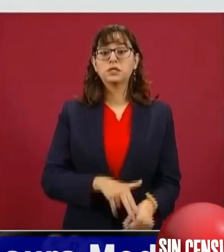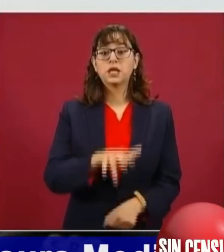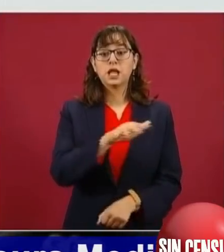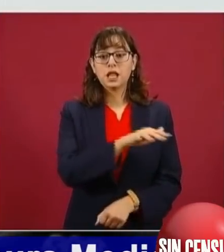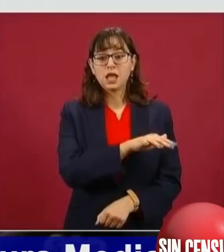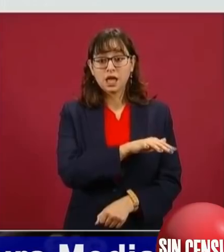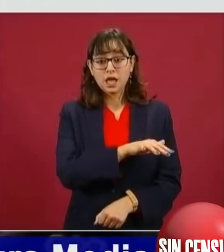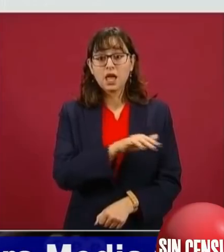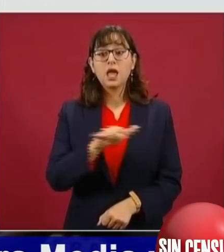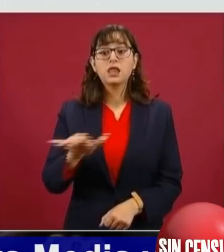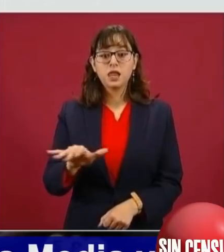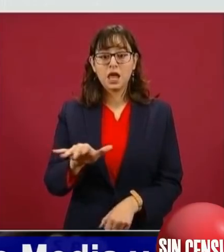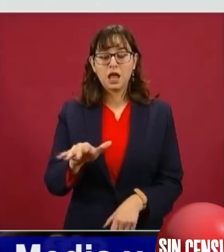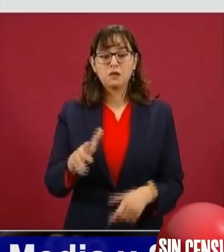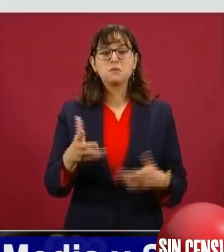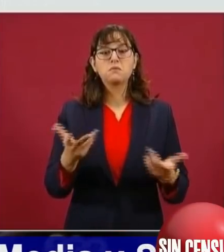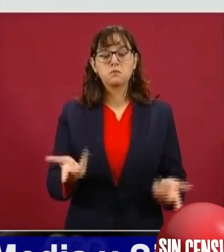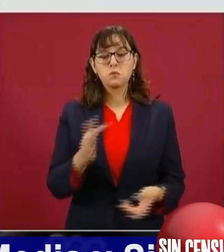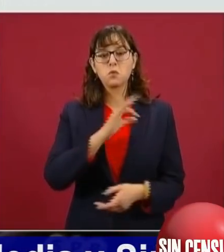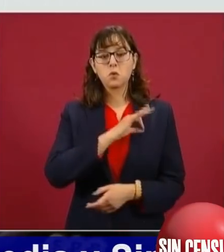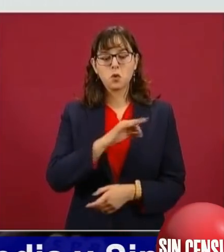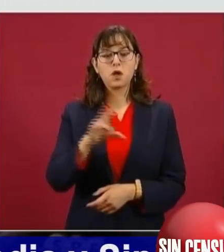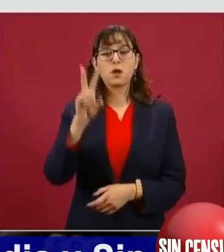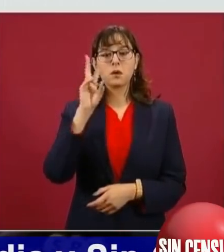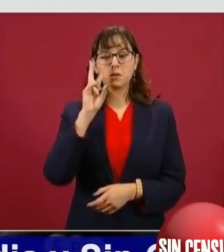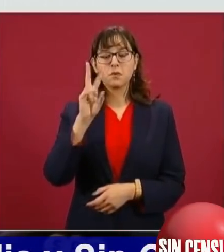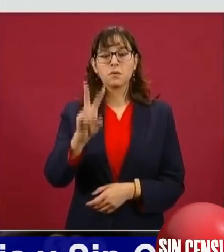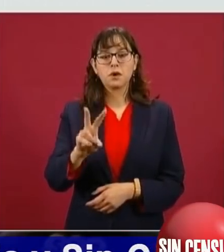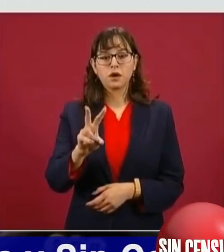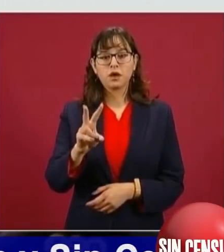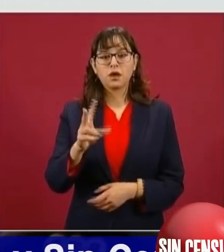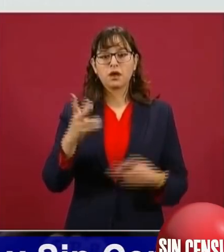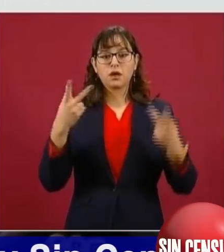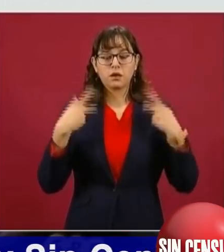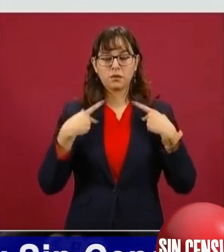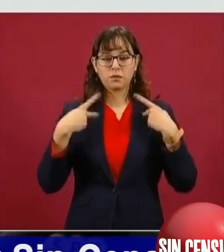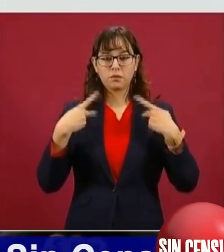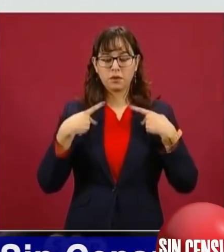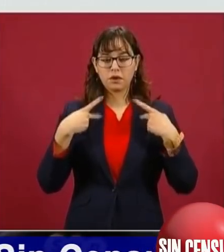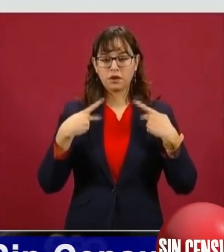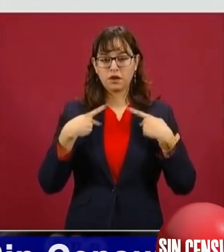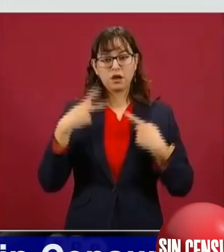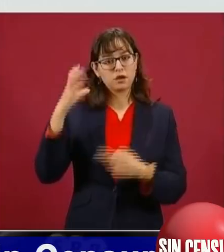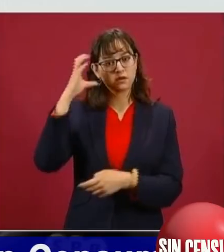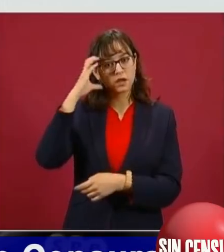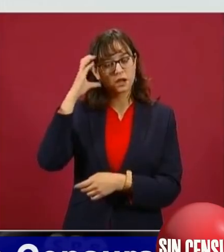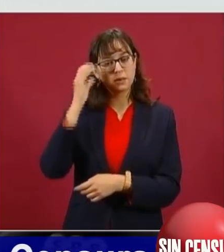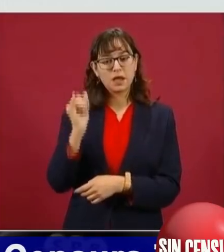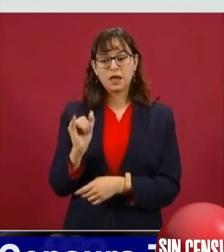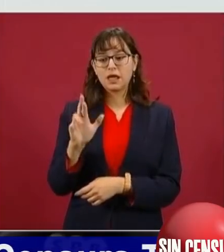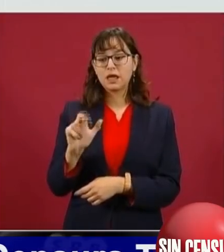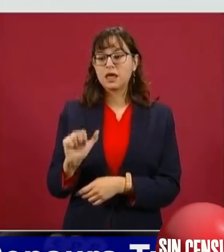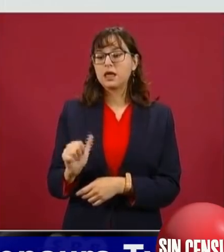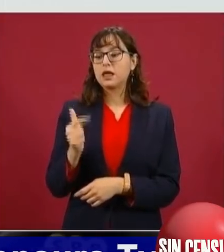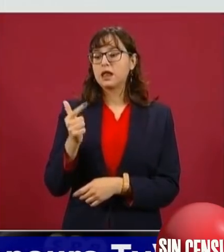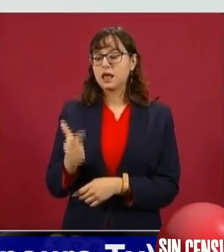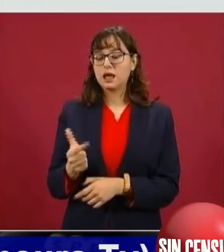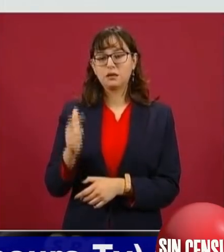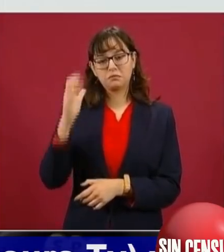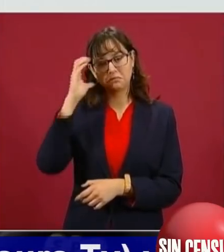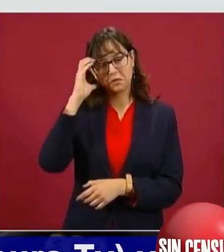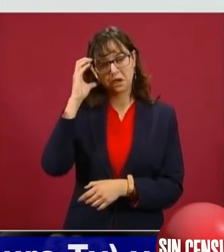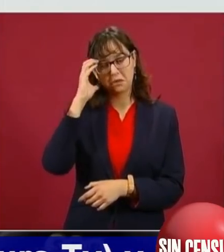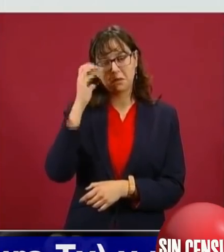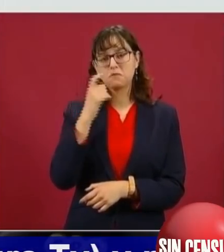están tanto personas que están en las camas generales, que son la línea roja, y la suma de